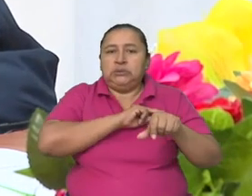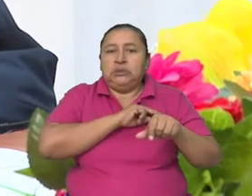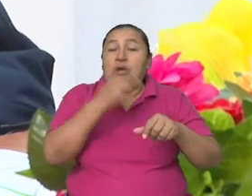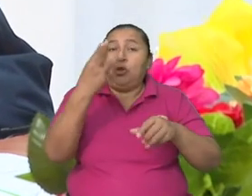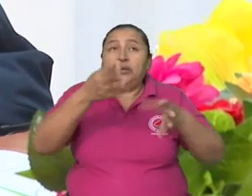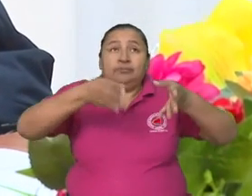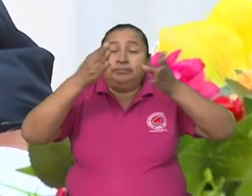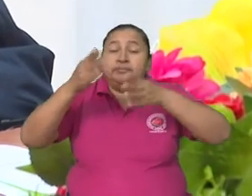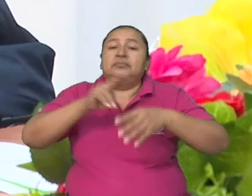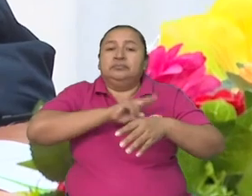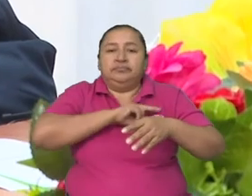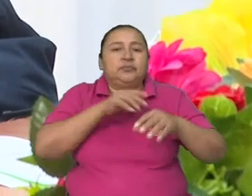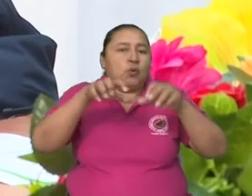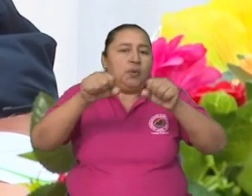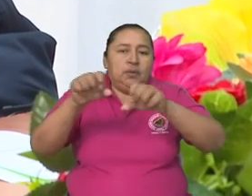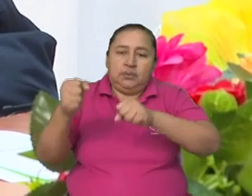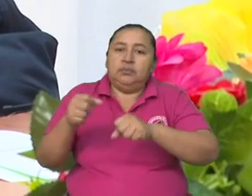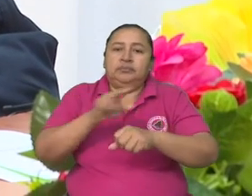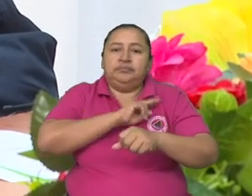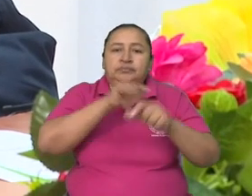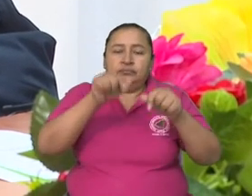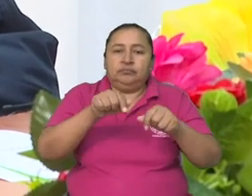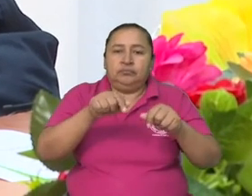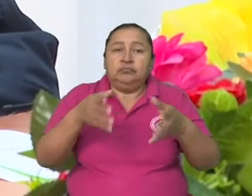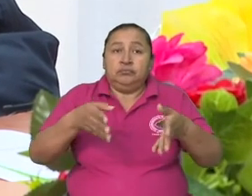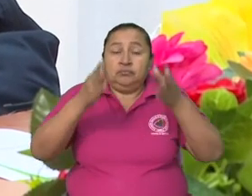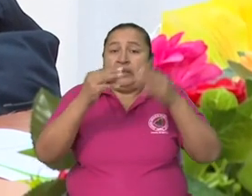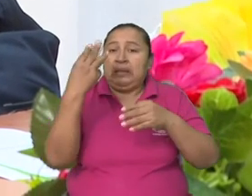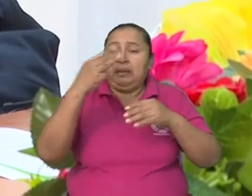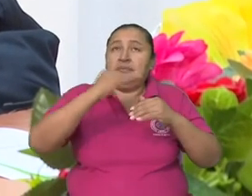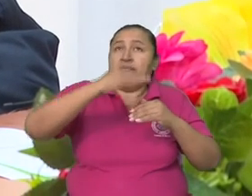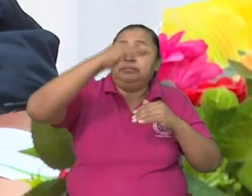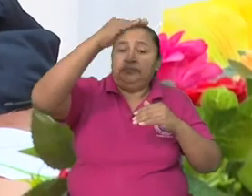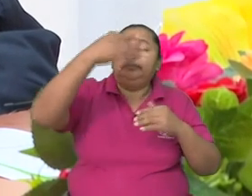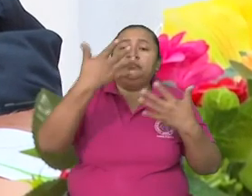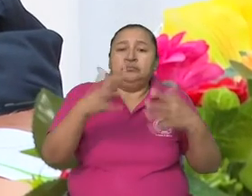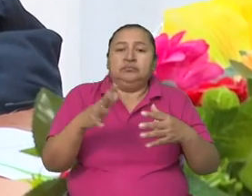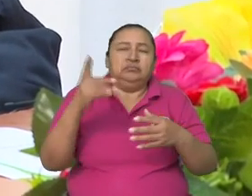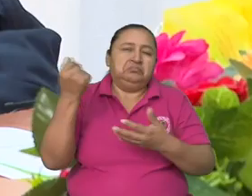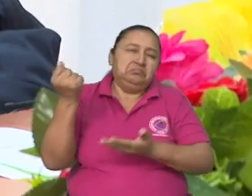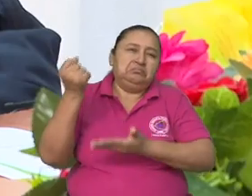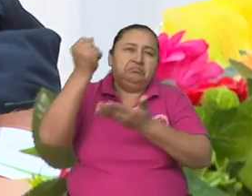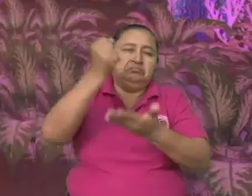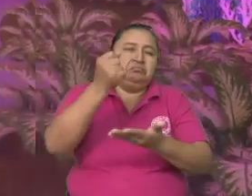que tenemos. Ahí tenemos el edificio de tres plantas, tenemos ya una inversión fuerte de